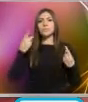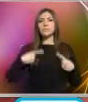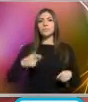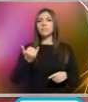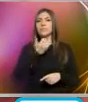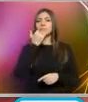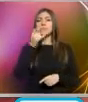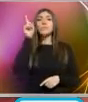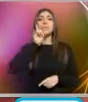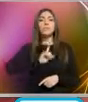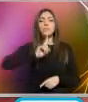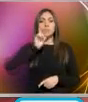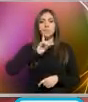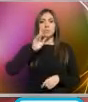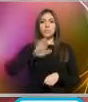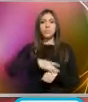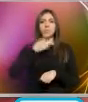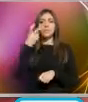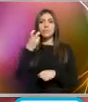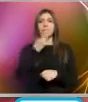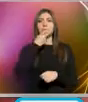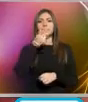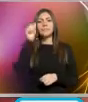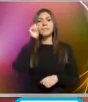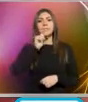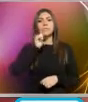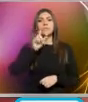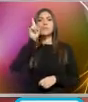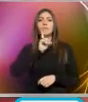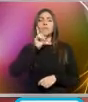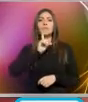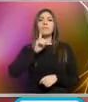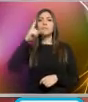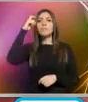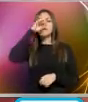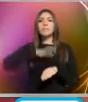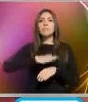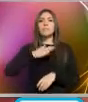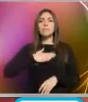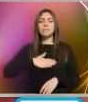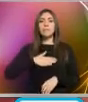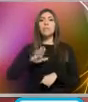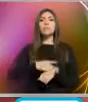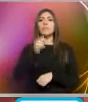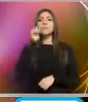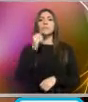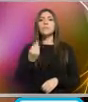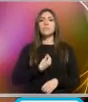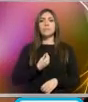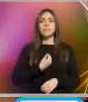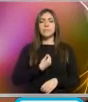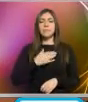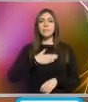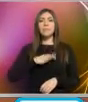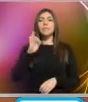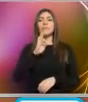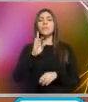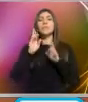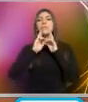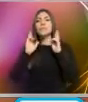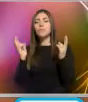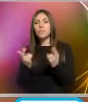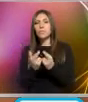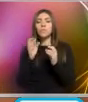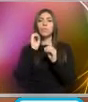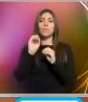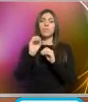las mujeres, por eso se dice que las mujeres somos más estreñidas, es que nos aguantamos las ganas de ir al baño. Si estamos en una reunión o si estamos